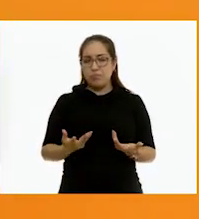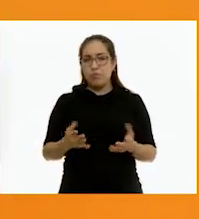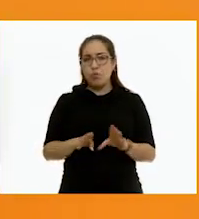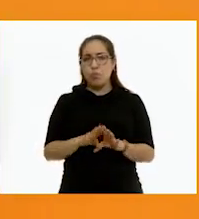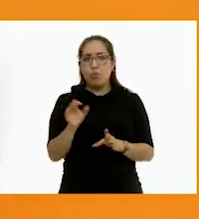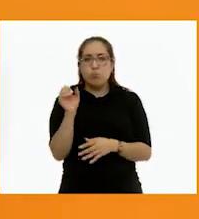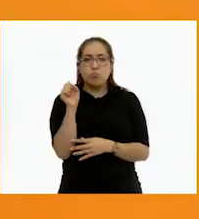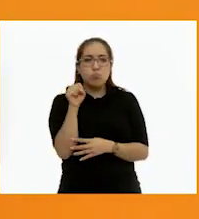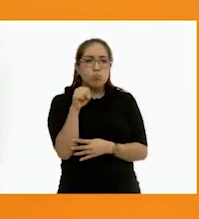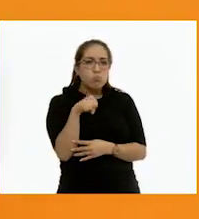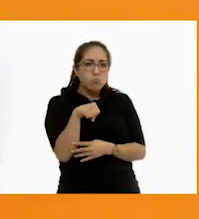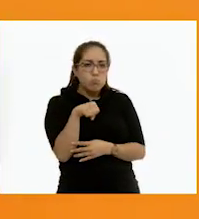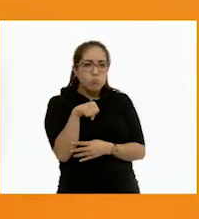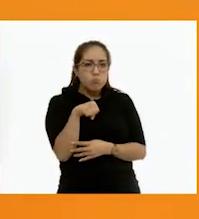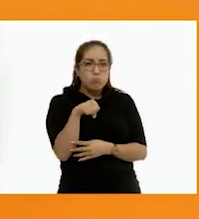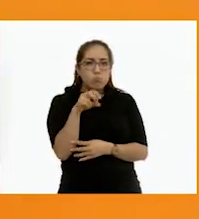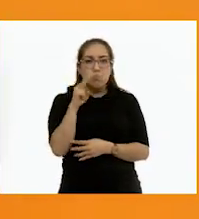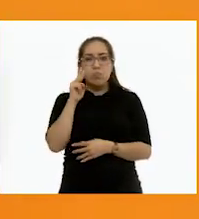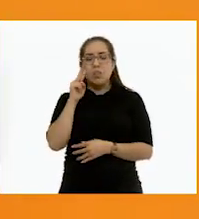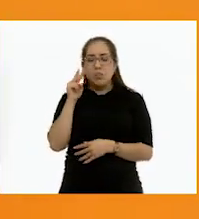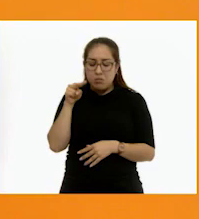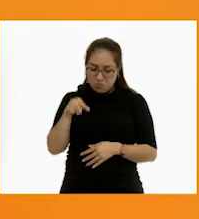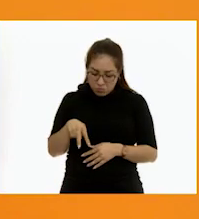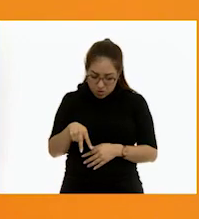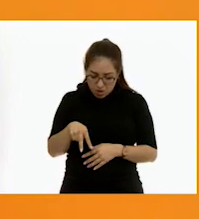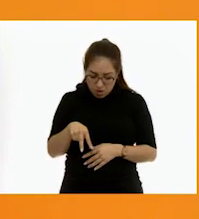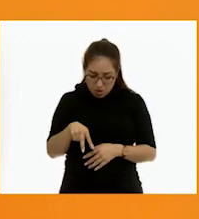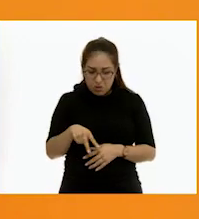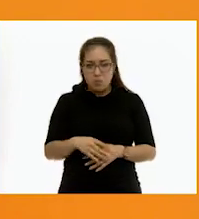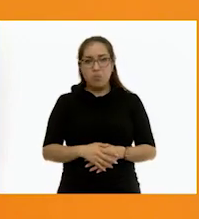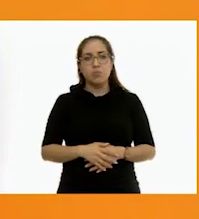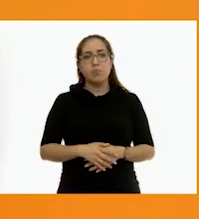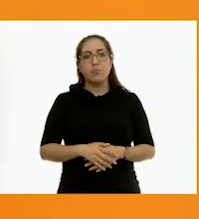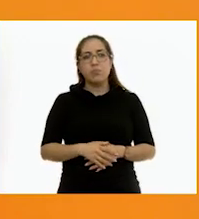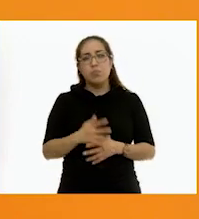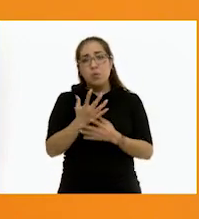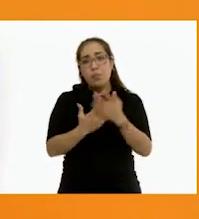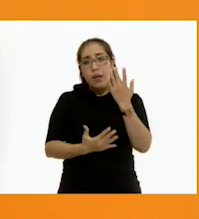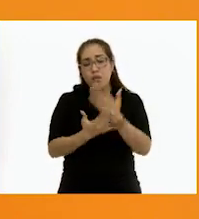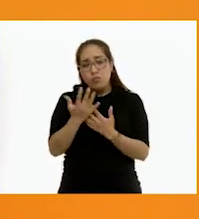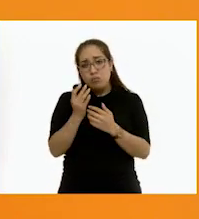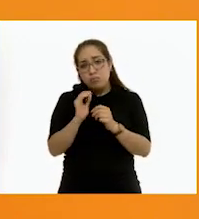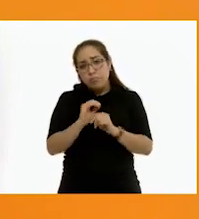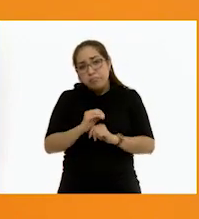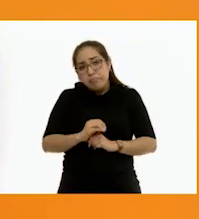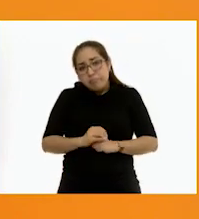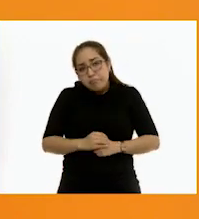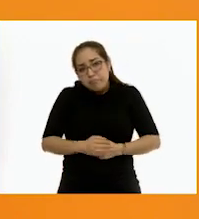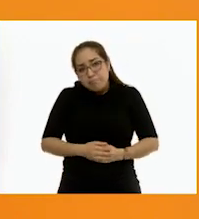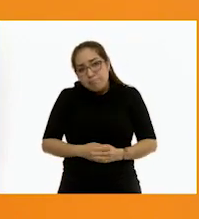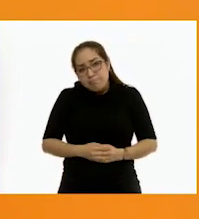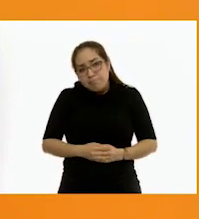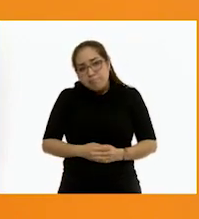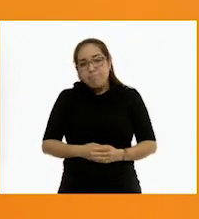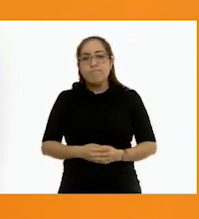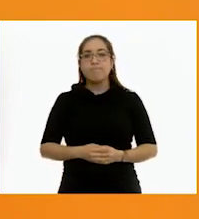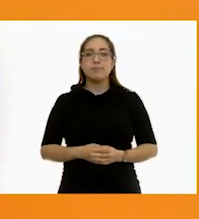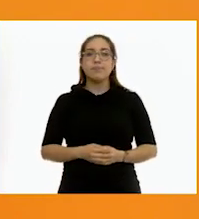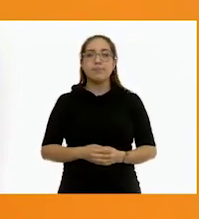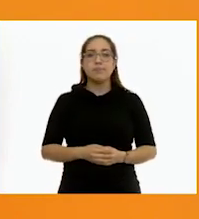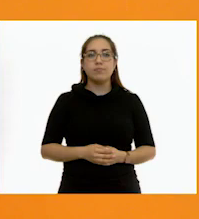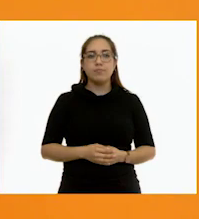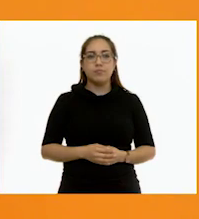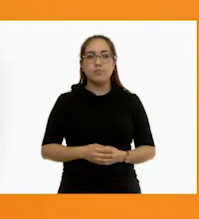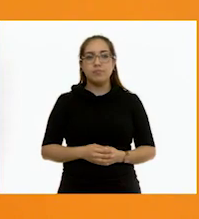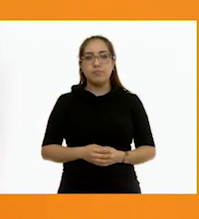encorvado, la mirada al suelo, a lo mejor sus manos en el estómago. Así es.